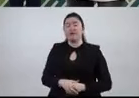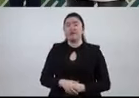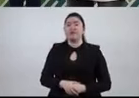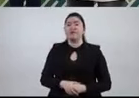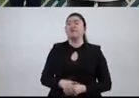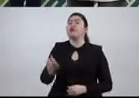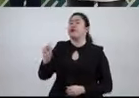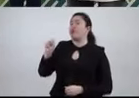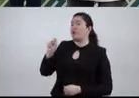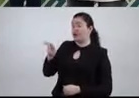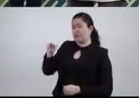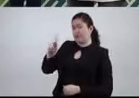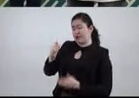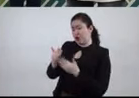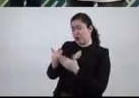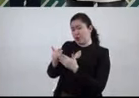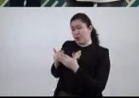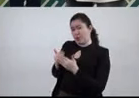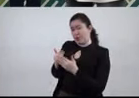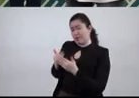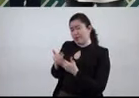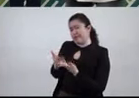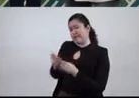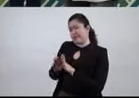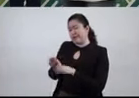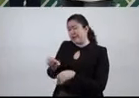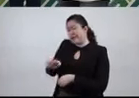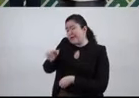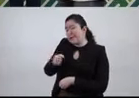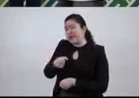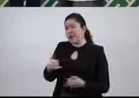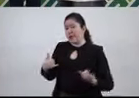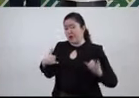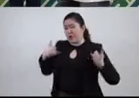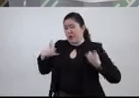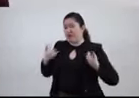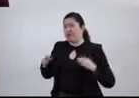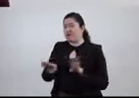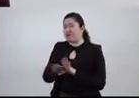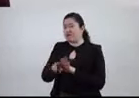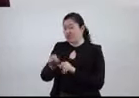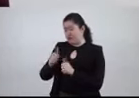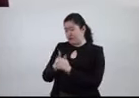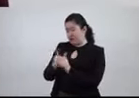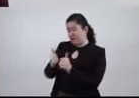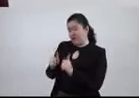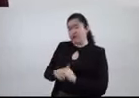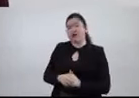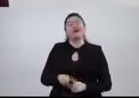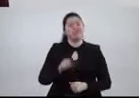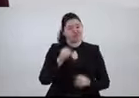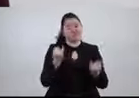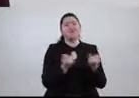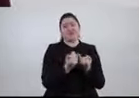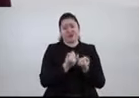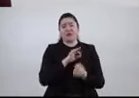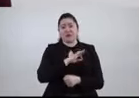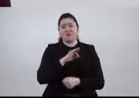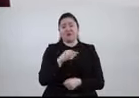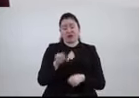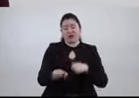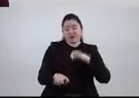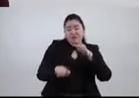Pero si son menores, ¿podrían eventualmente registrarse como rezagados? Les va a tocar por edad eventualmente, o sea, cada uno